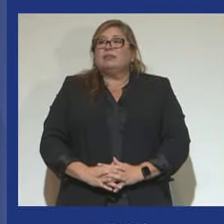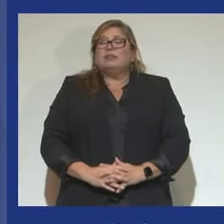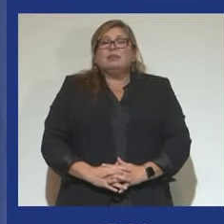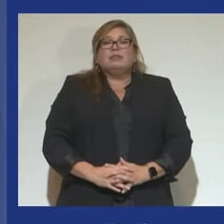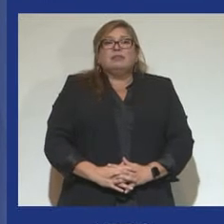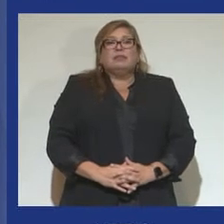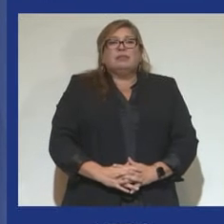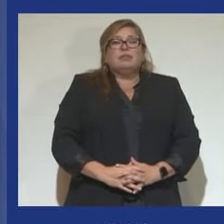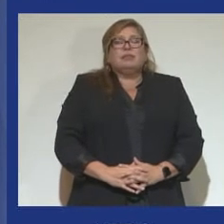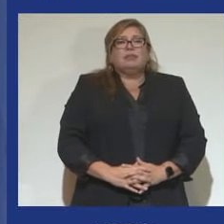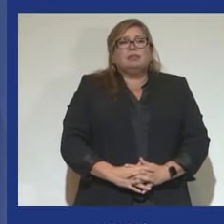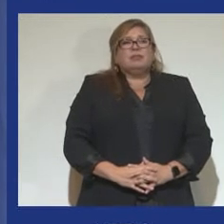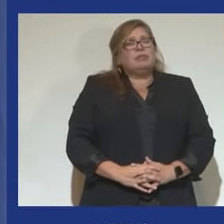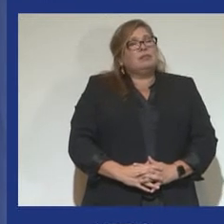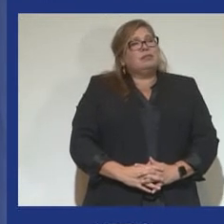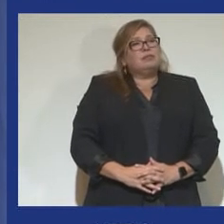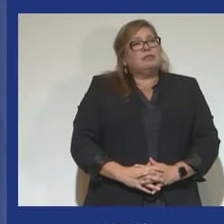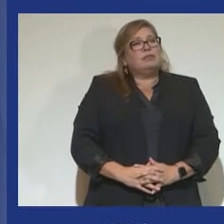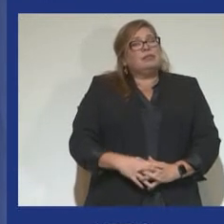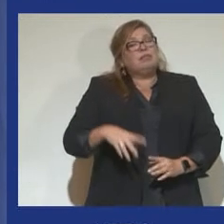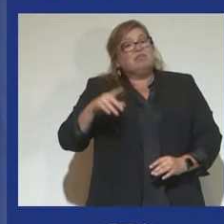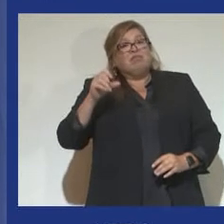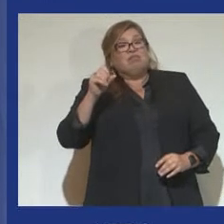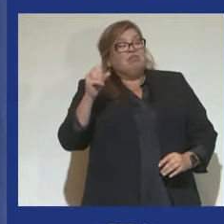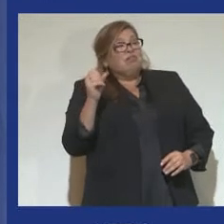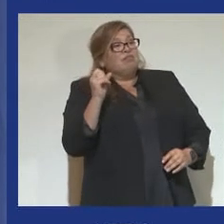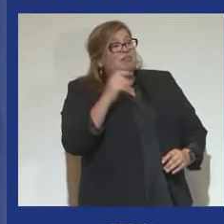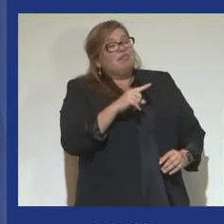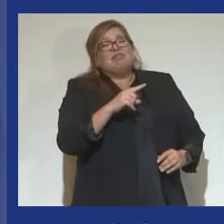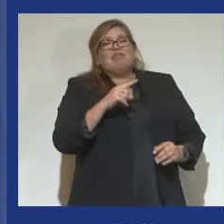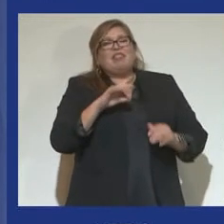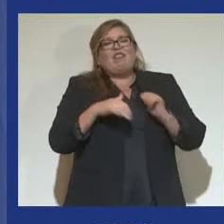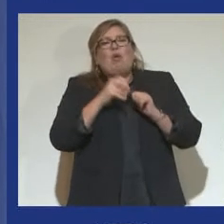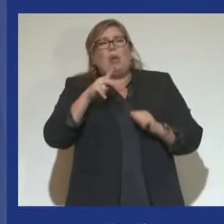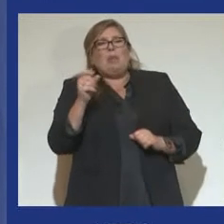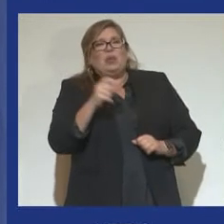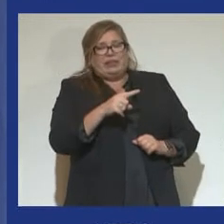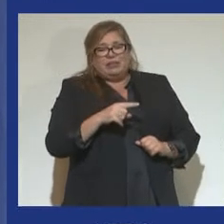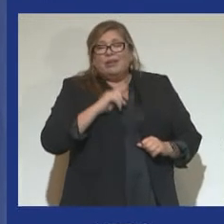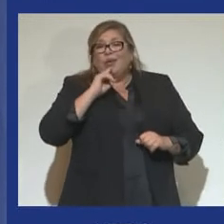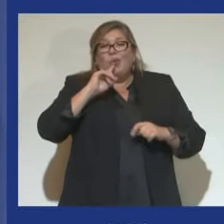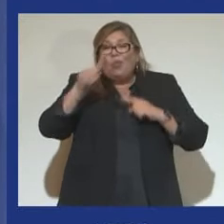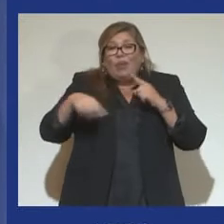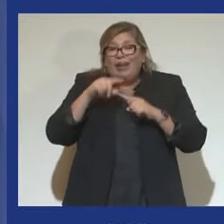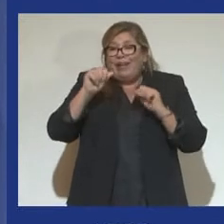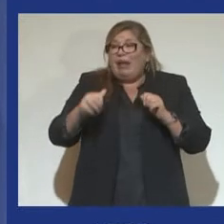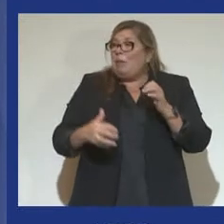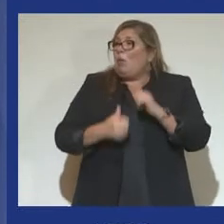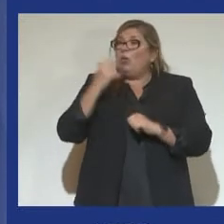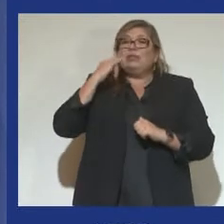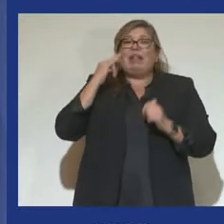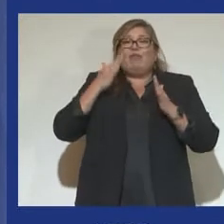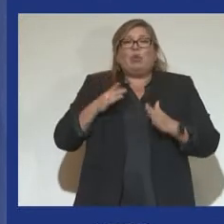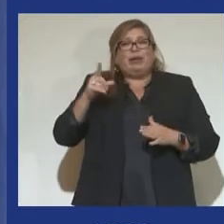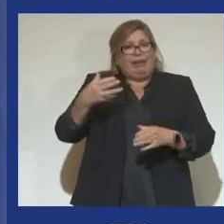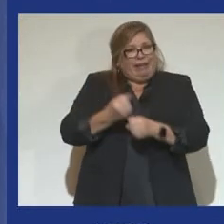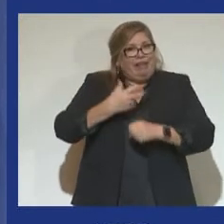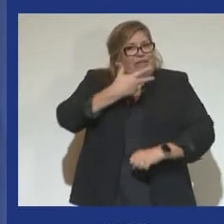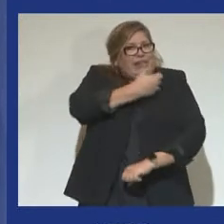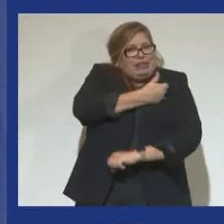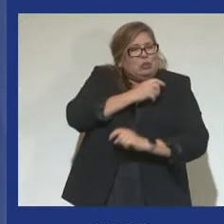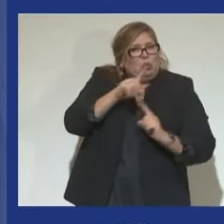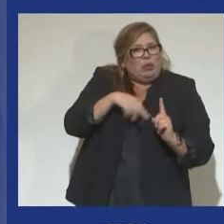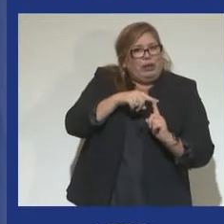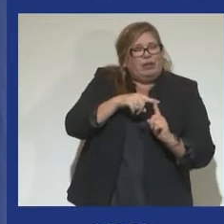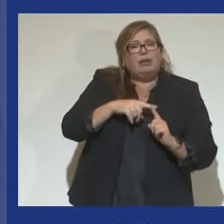si me hace favor para cuando puede prometer usted que la mayoría de californianos recibirán